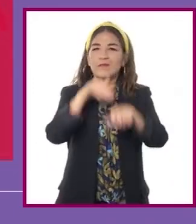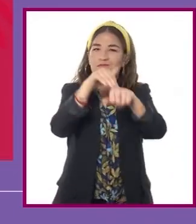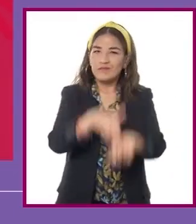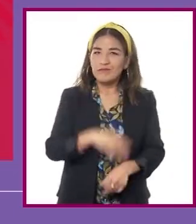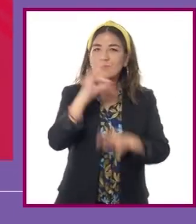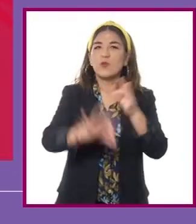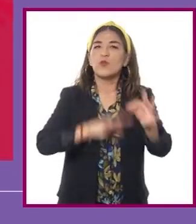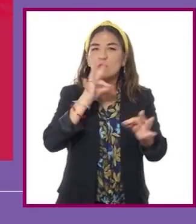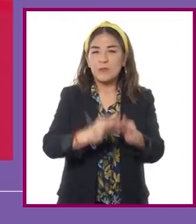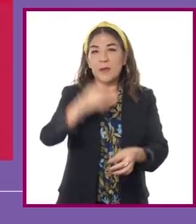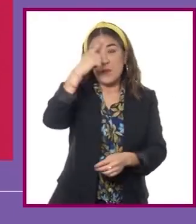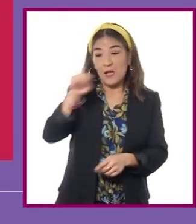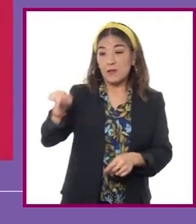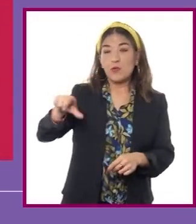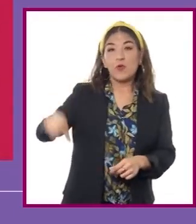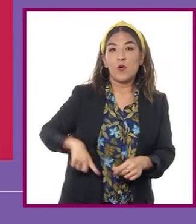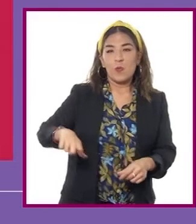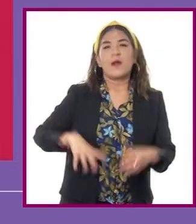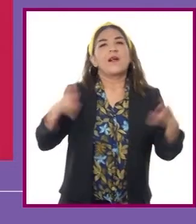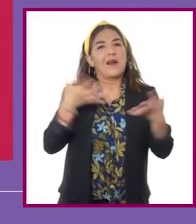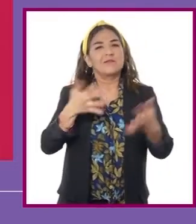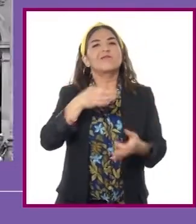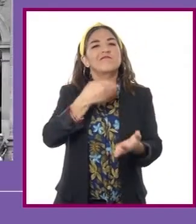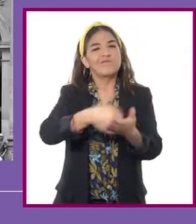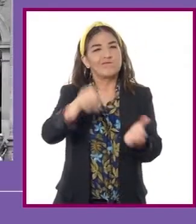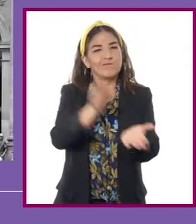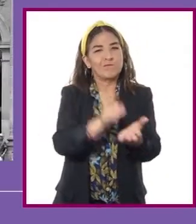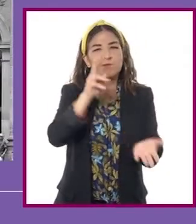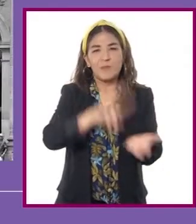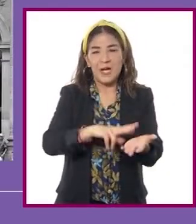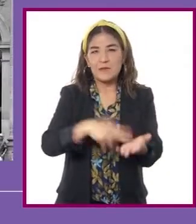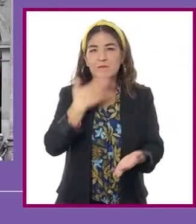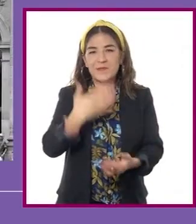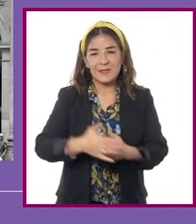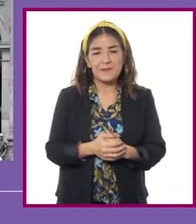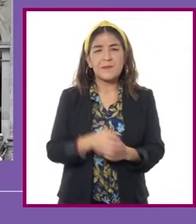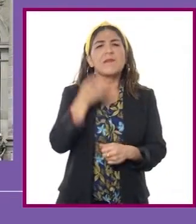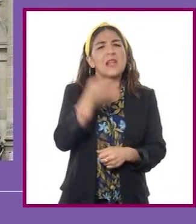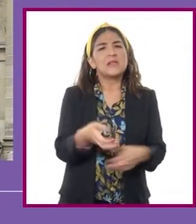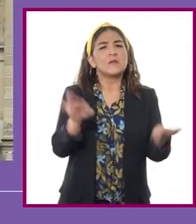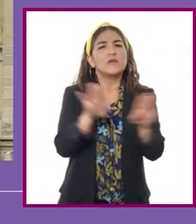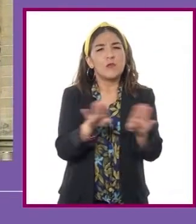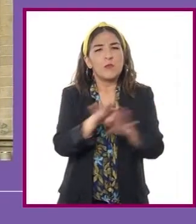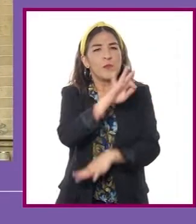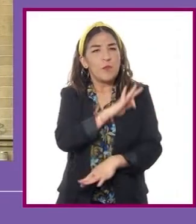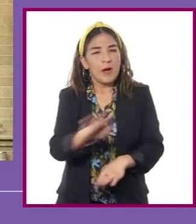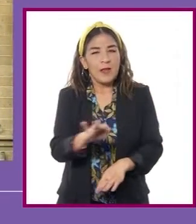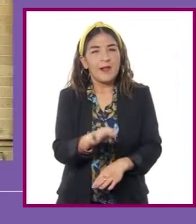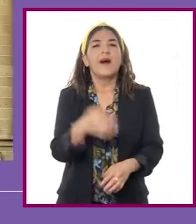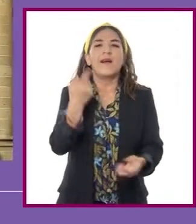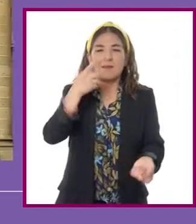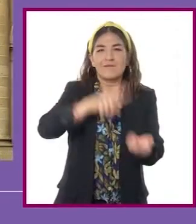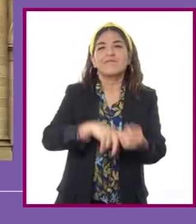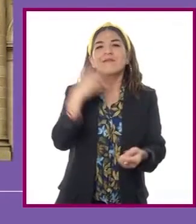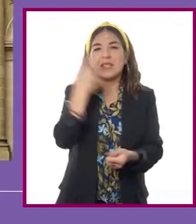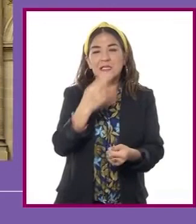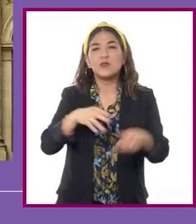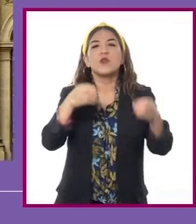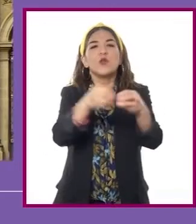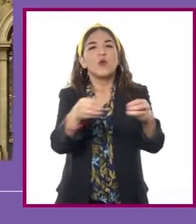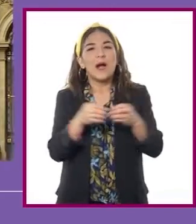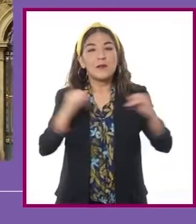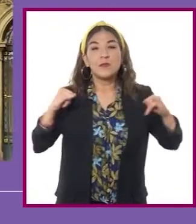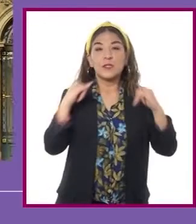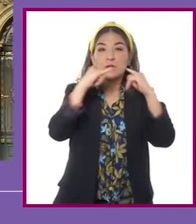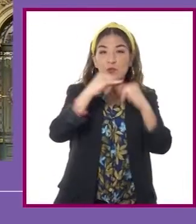a las autoridades hacer valer. Para que todo esto sea posible, se requiere de la existencia de diversos órganos que se